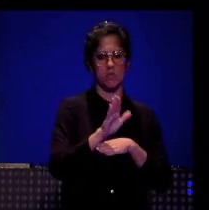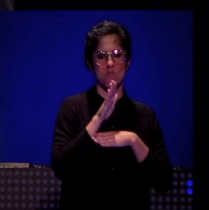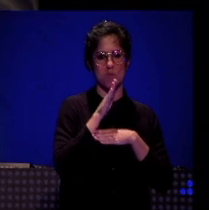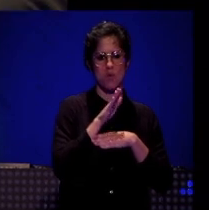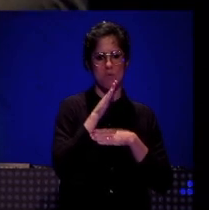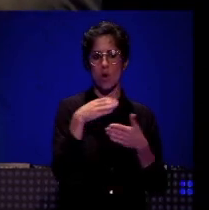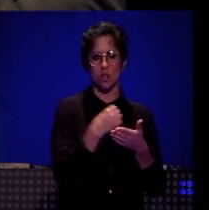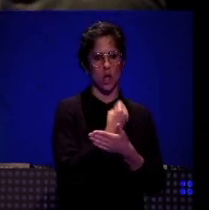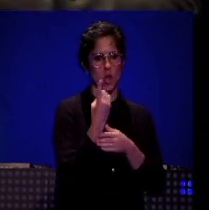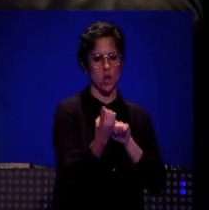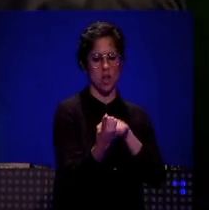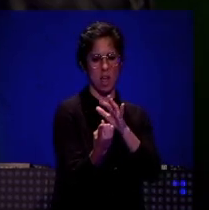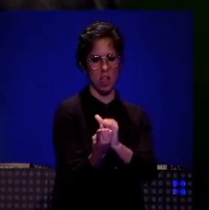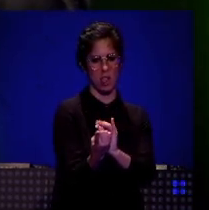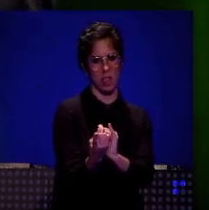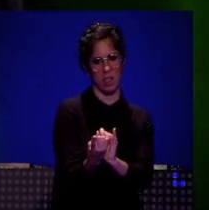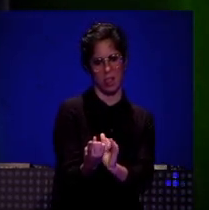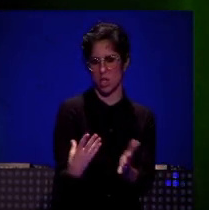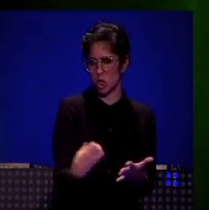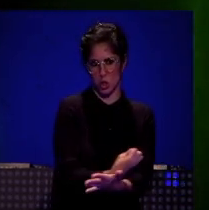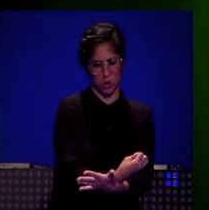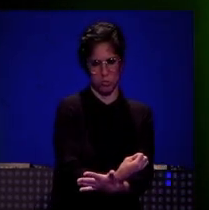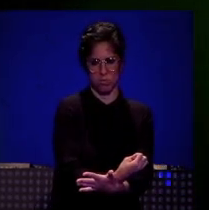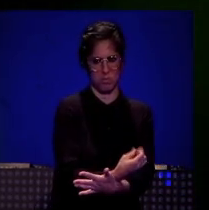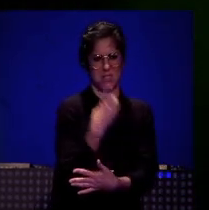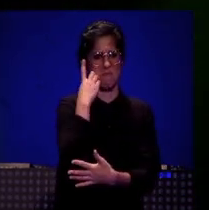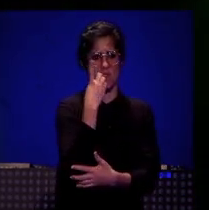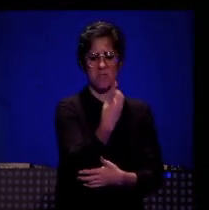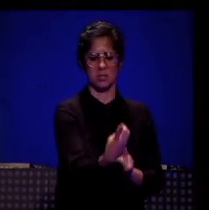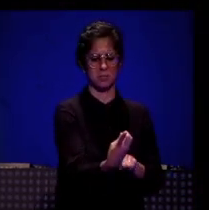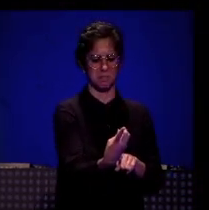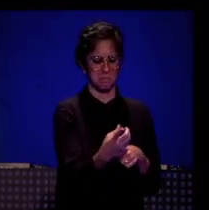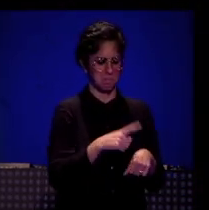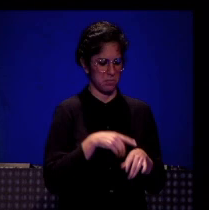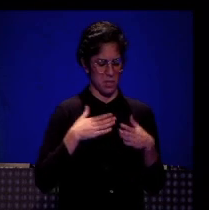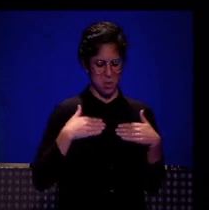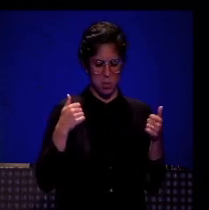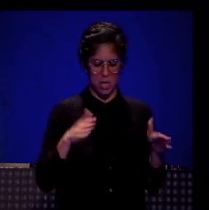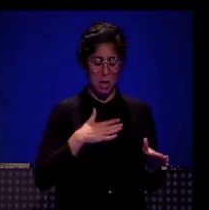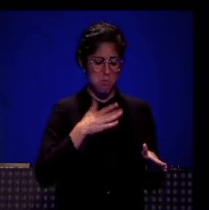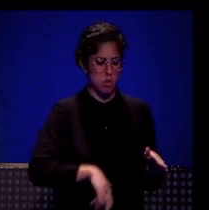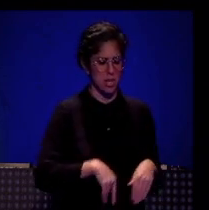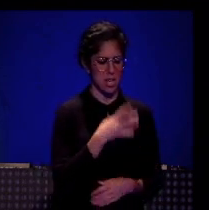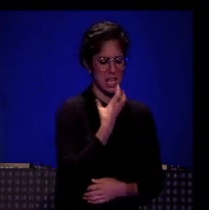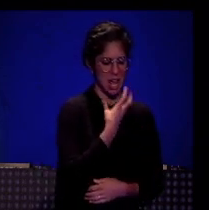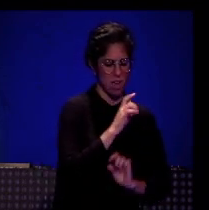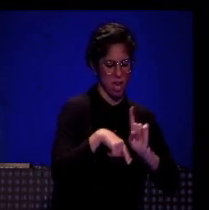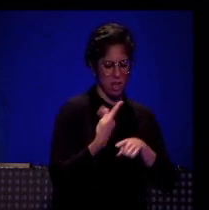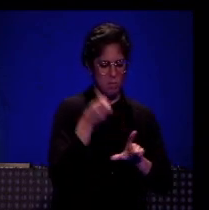centralizado todo desde el teléfono móvil en cualquier momento podéis emitir un post que en directo